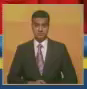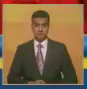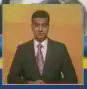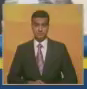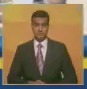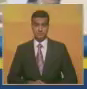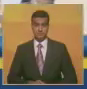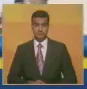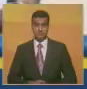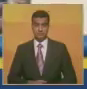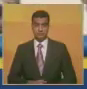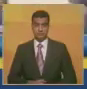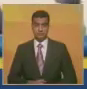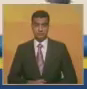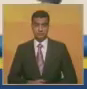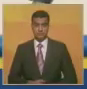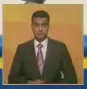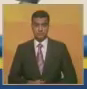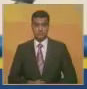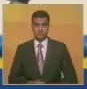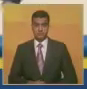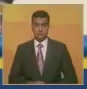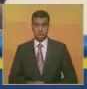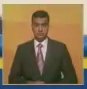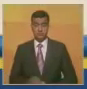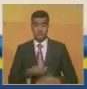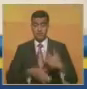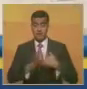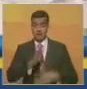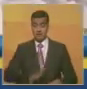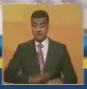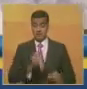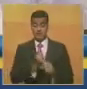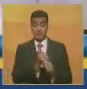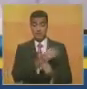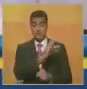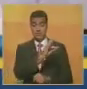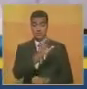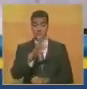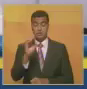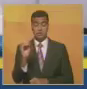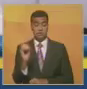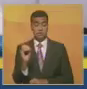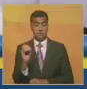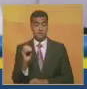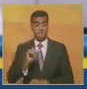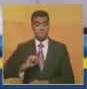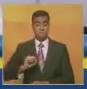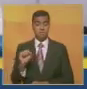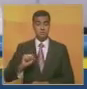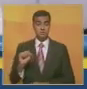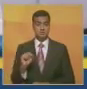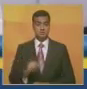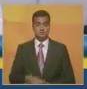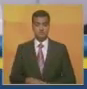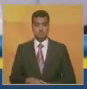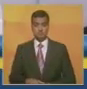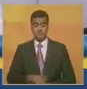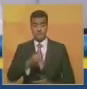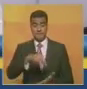asueto van a estar trabajando 150 efectivos de nuestra policía